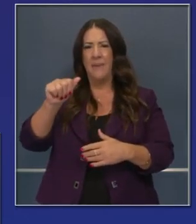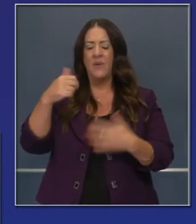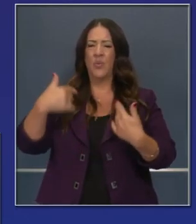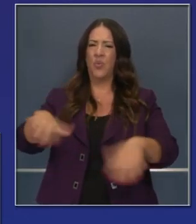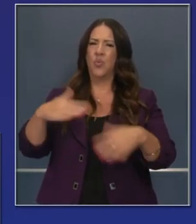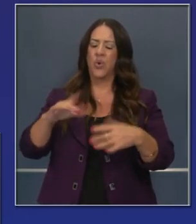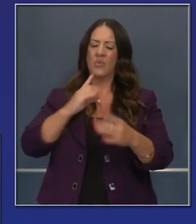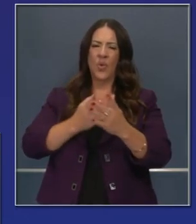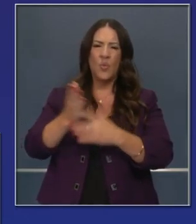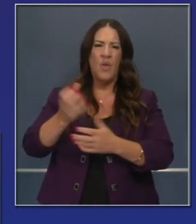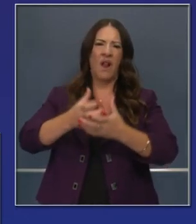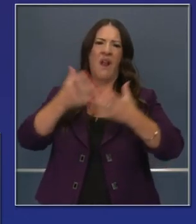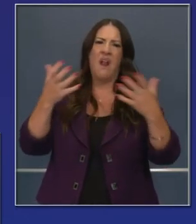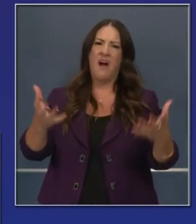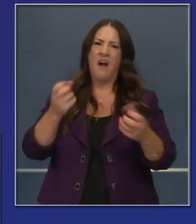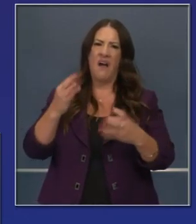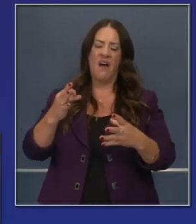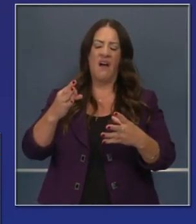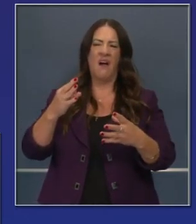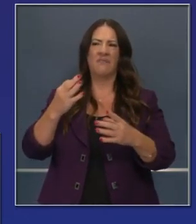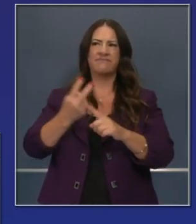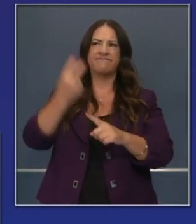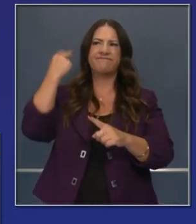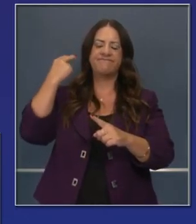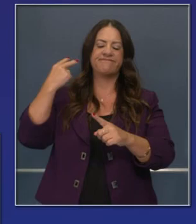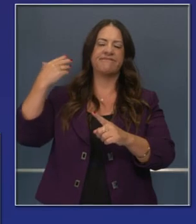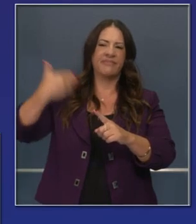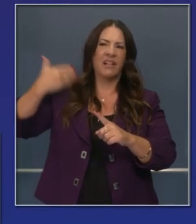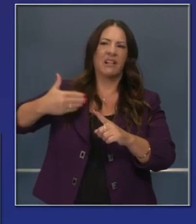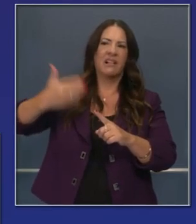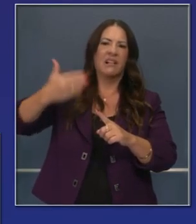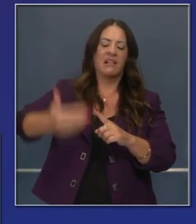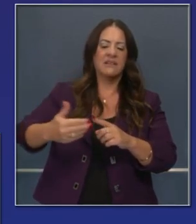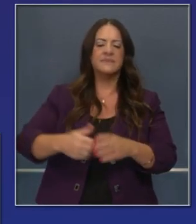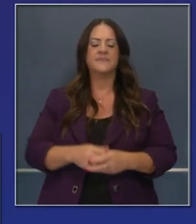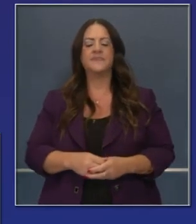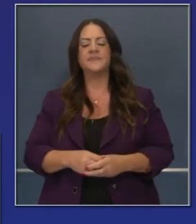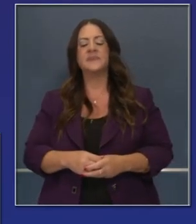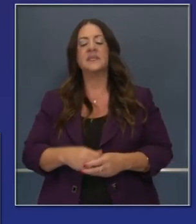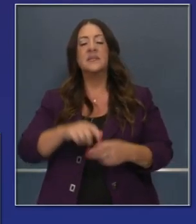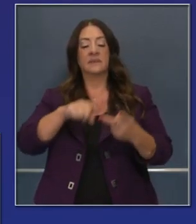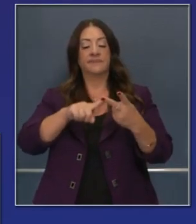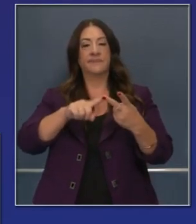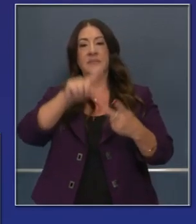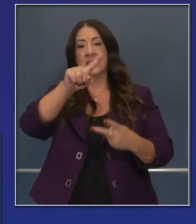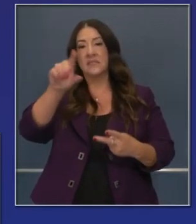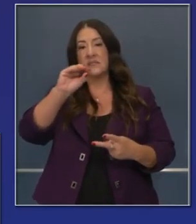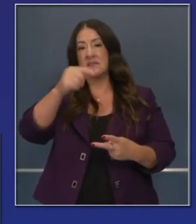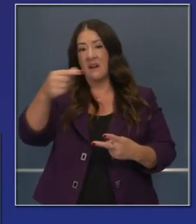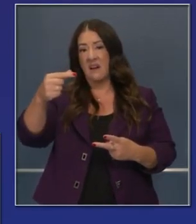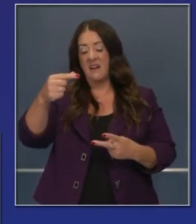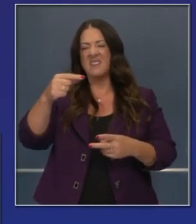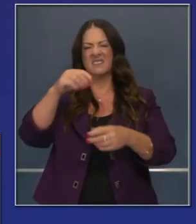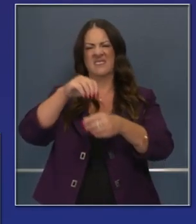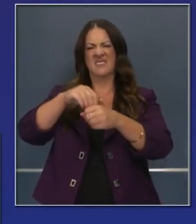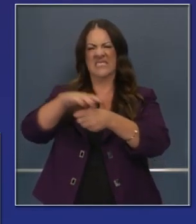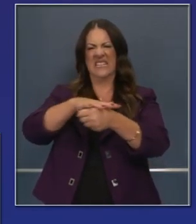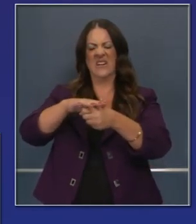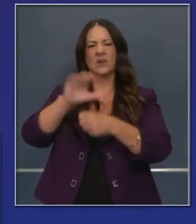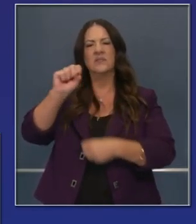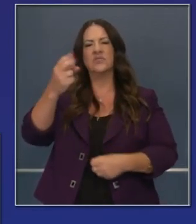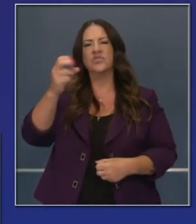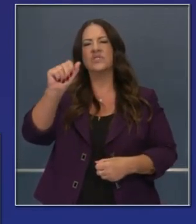visto afectada una y otra vez repetidamente en los últimos años. El incendio Zog en el condado de Shasta también